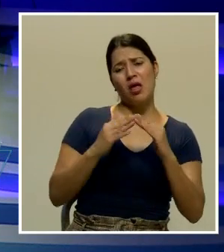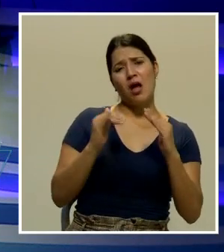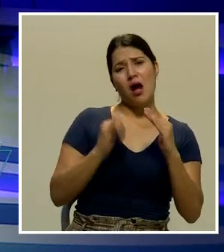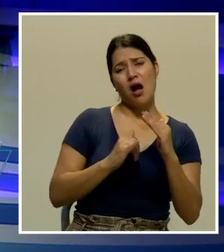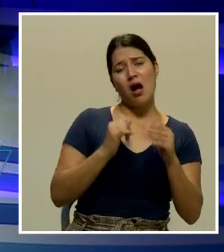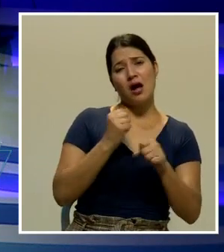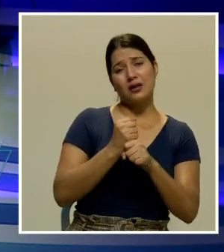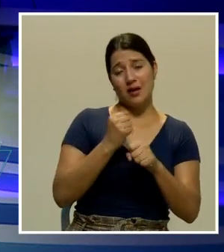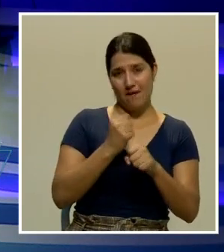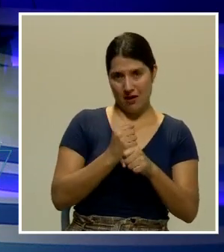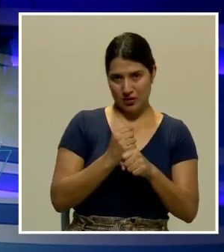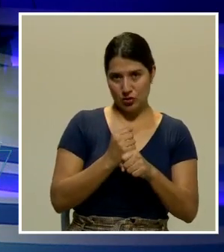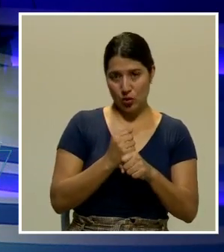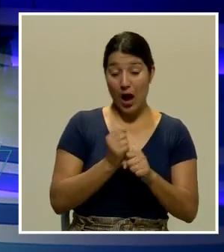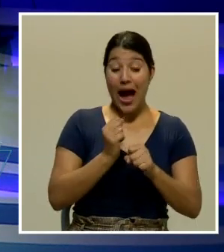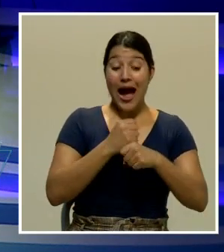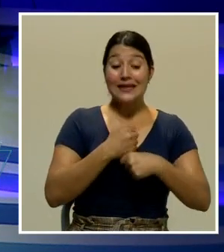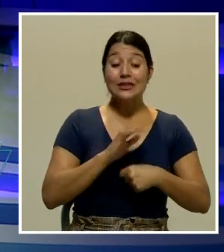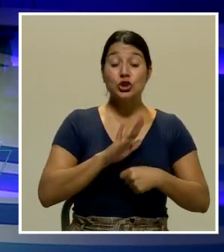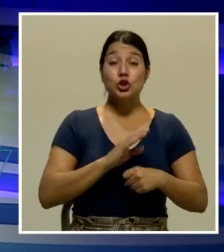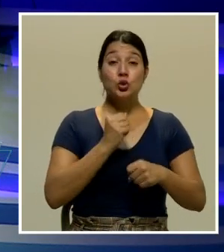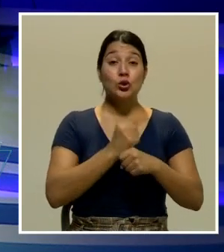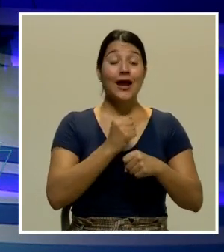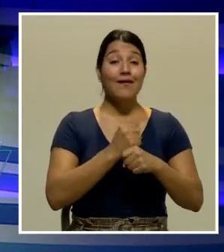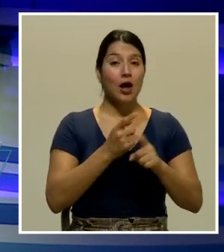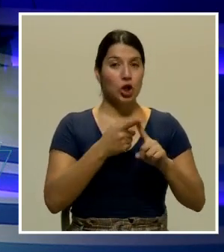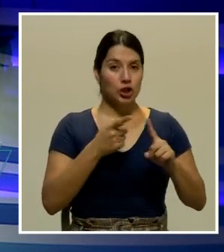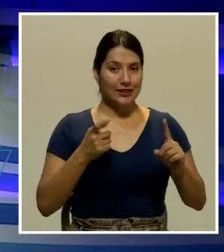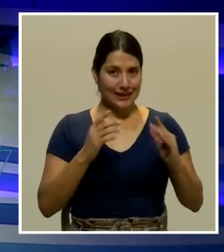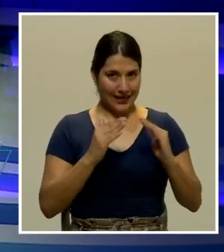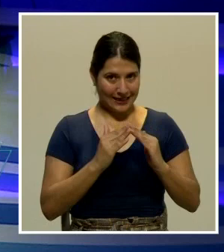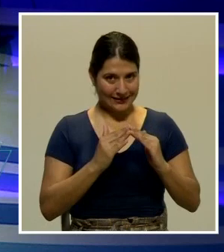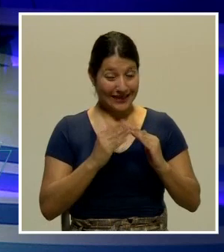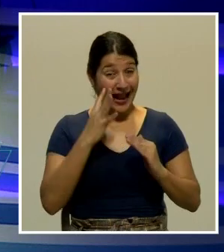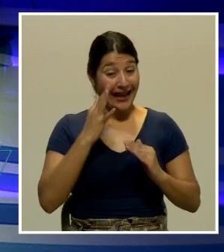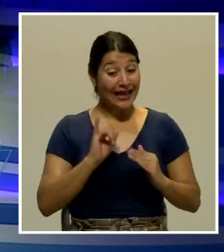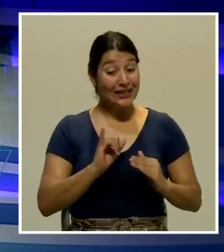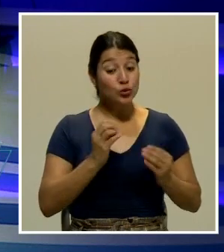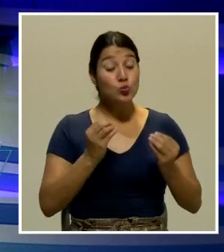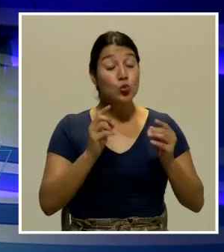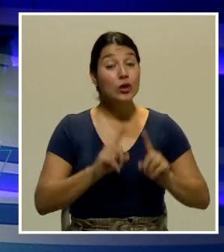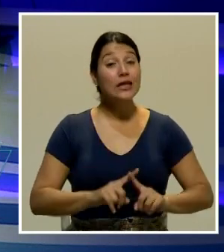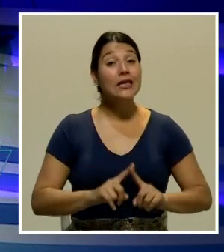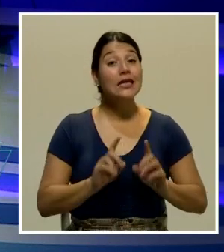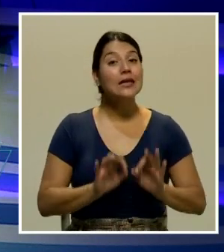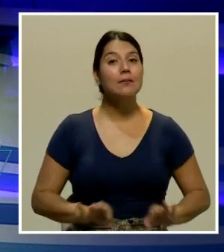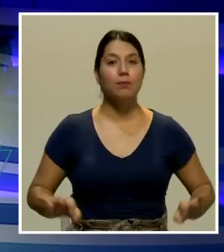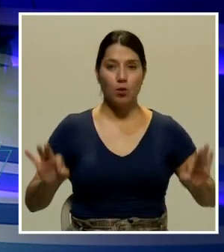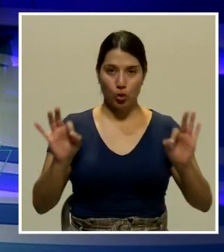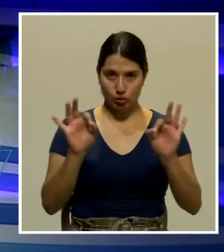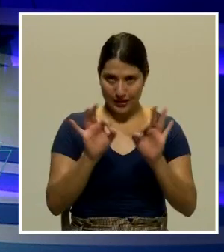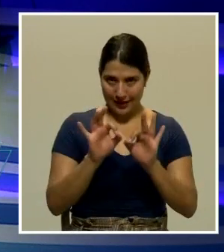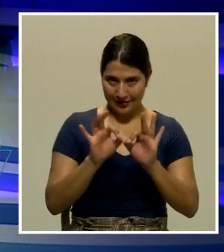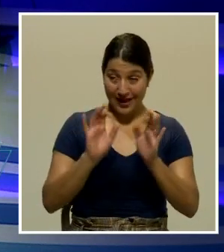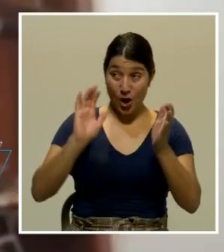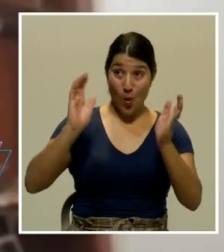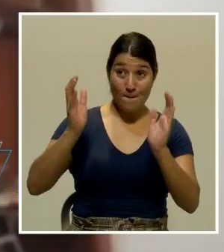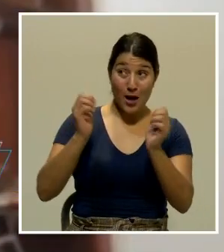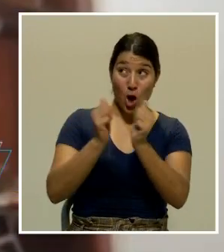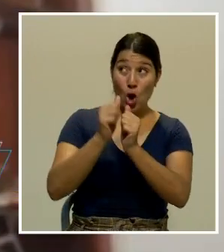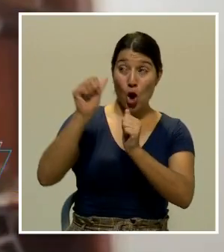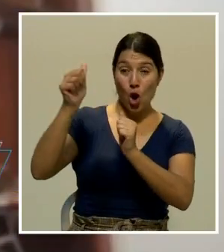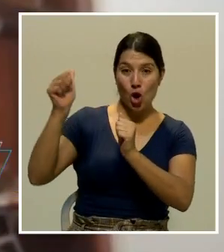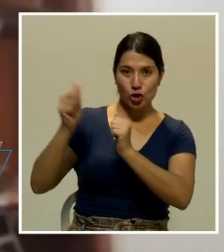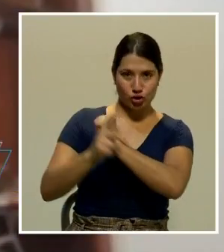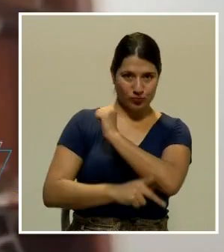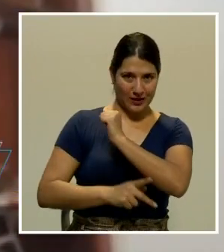teletrabajando, haciendo su trabajo desde la casa, y creo que esa es una diferencia importante con relación a otras economías.